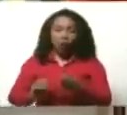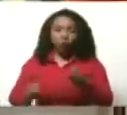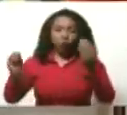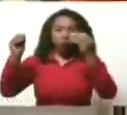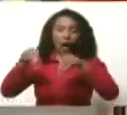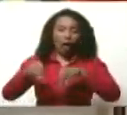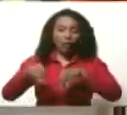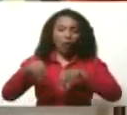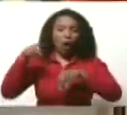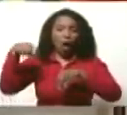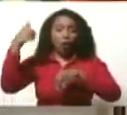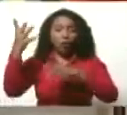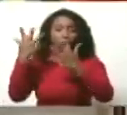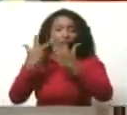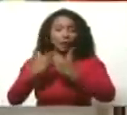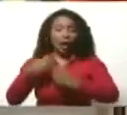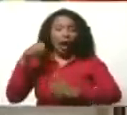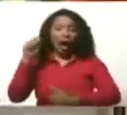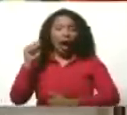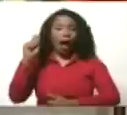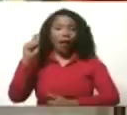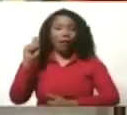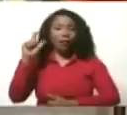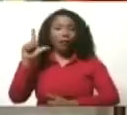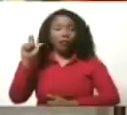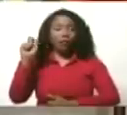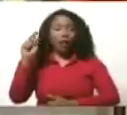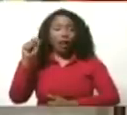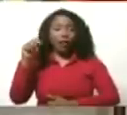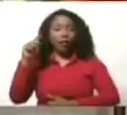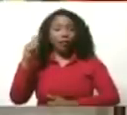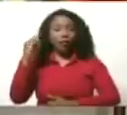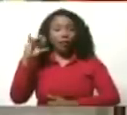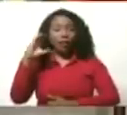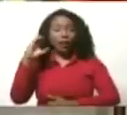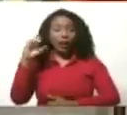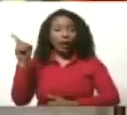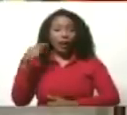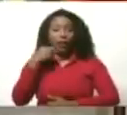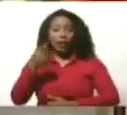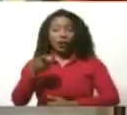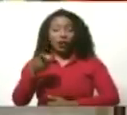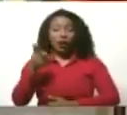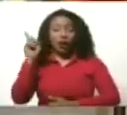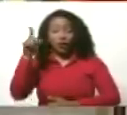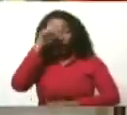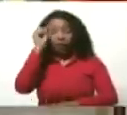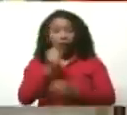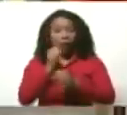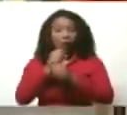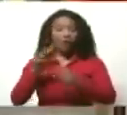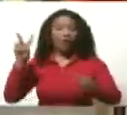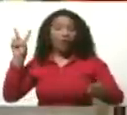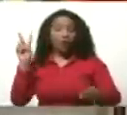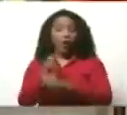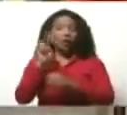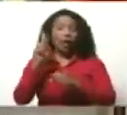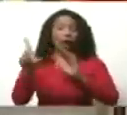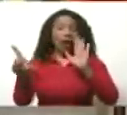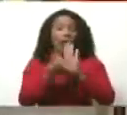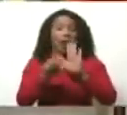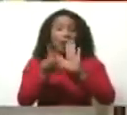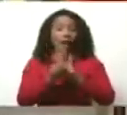administradora Atlantic, a pesar de que el propio Aular les refirió que dicha operación violentaba las